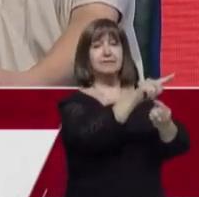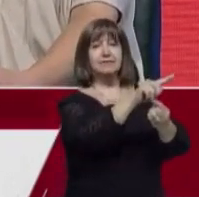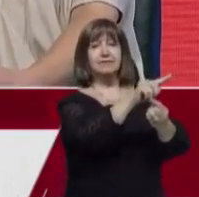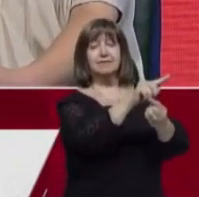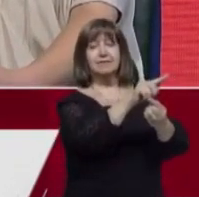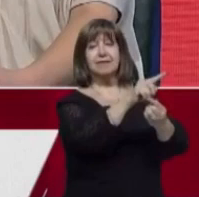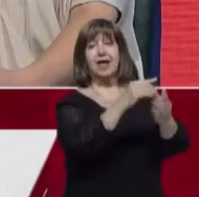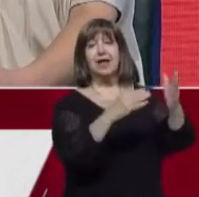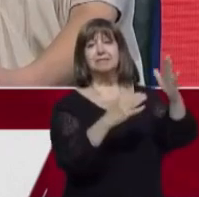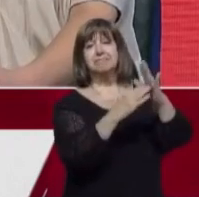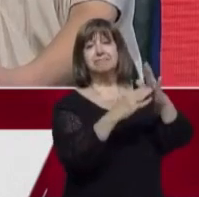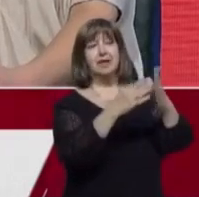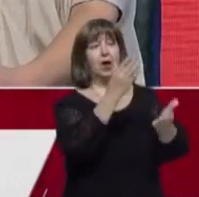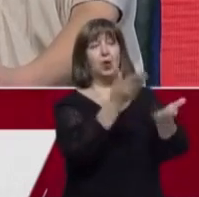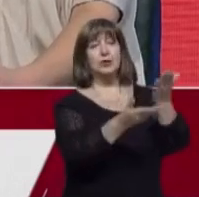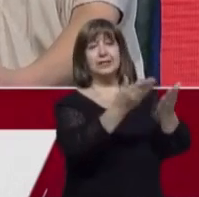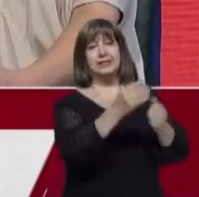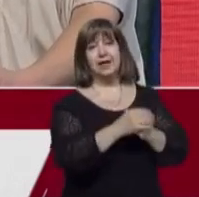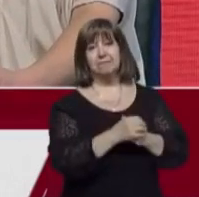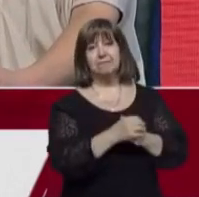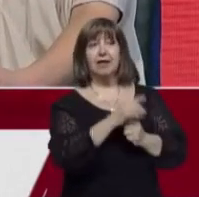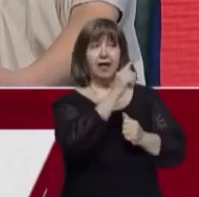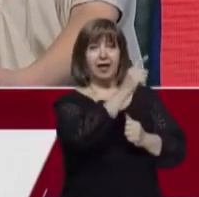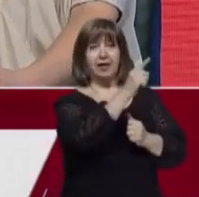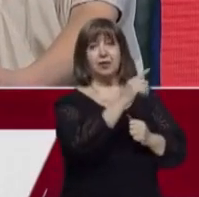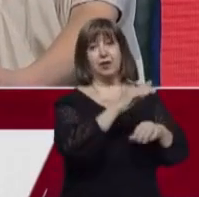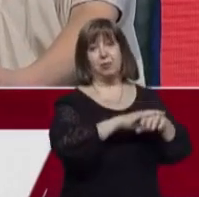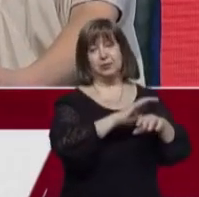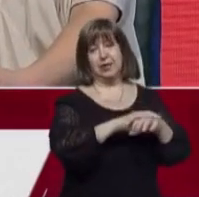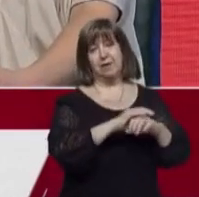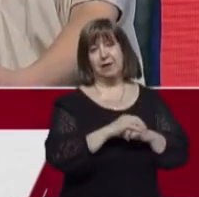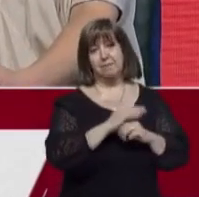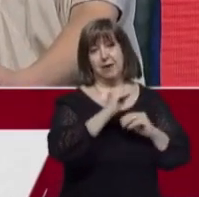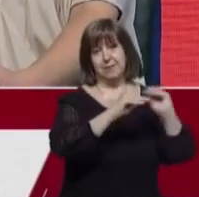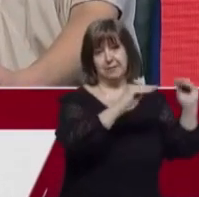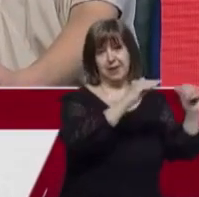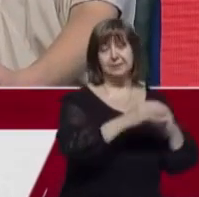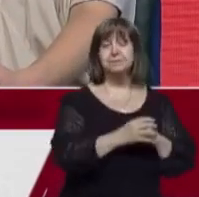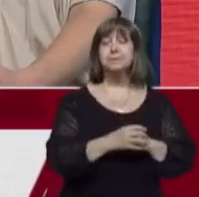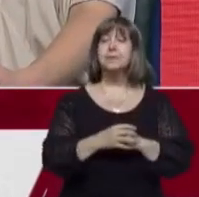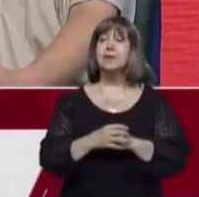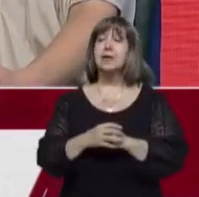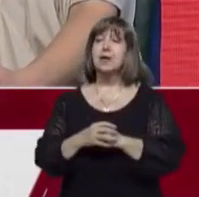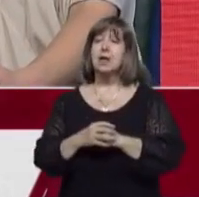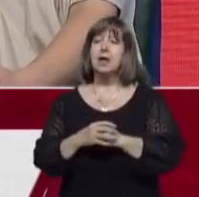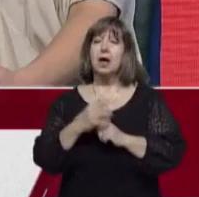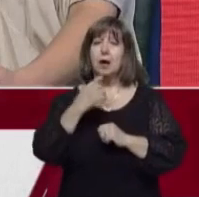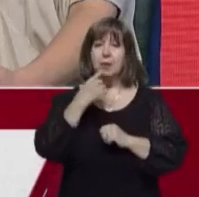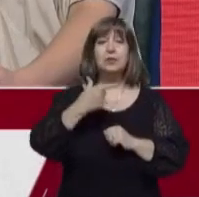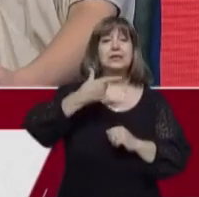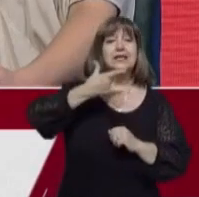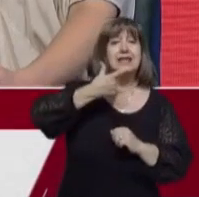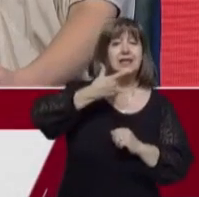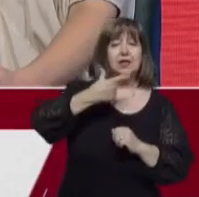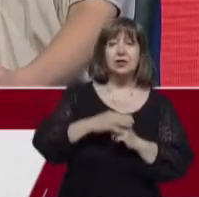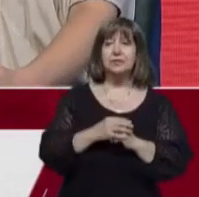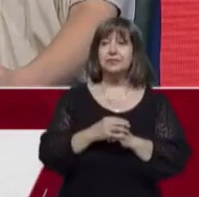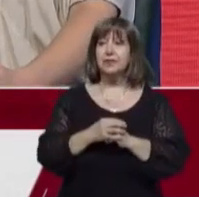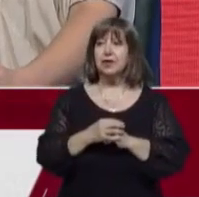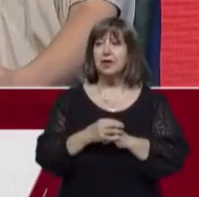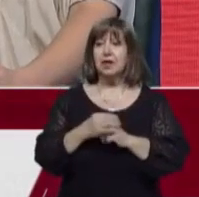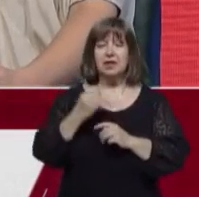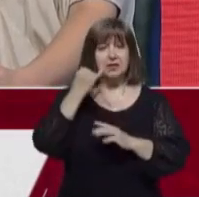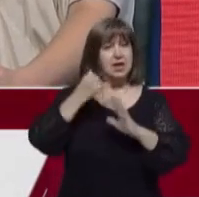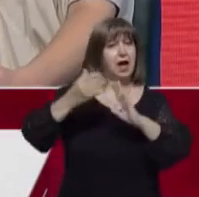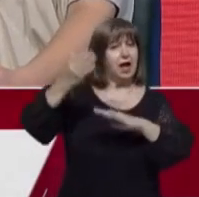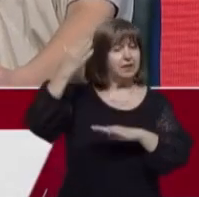de la Suprema Corte, donde ahí se toman las medidas necesarias. Corregime, TT, en otro momento aquí en el 7, en los distintos